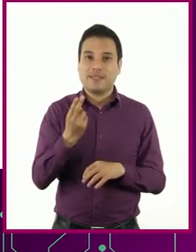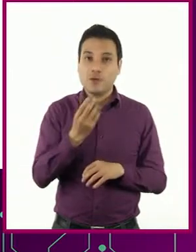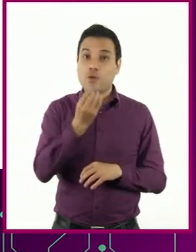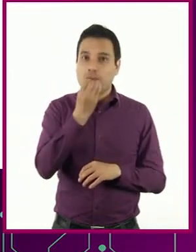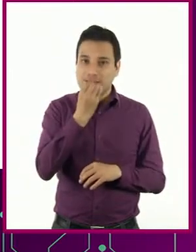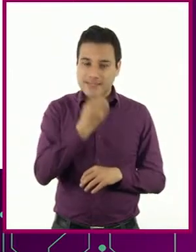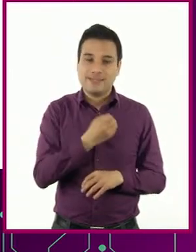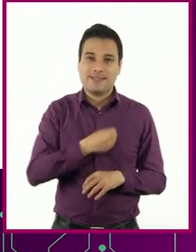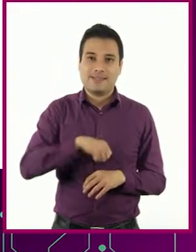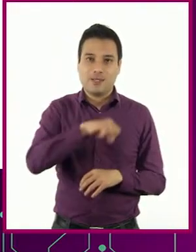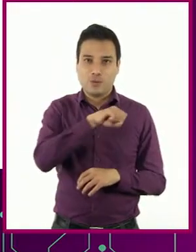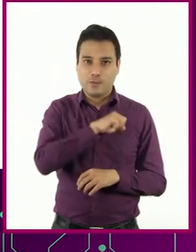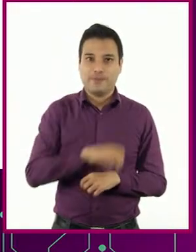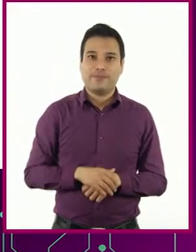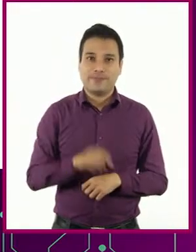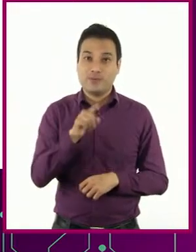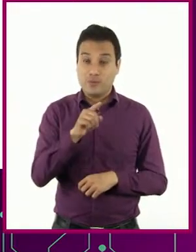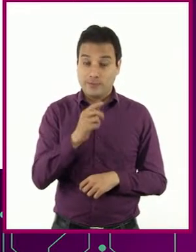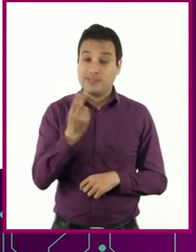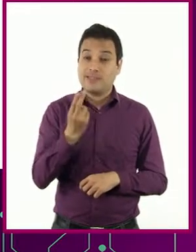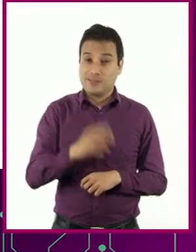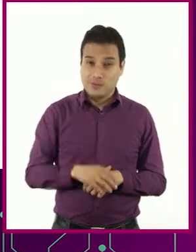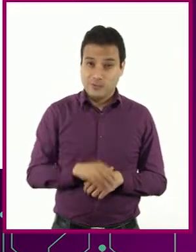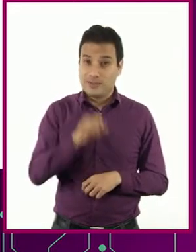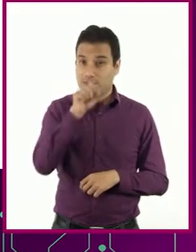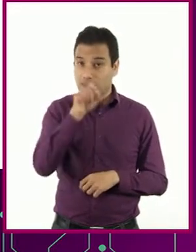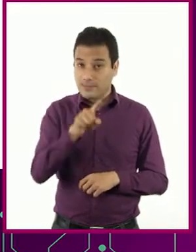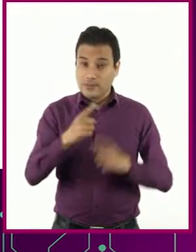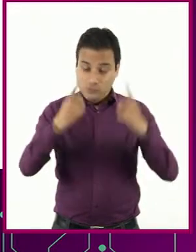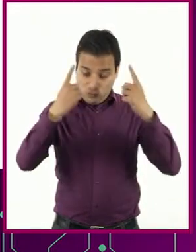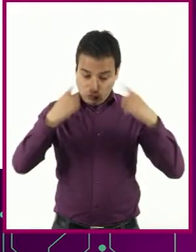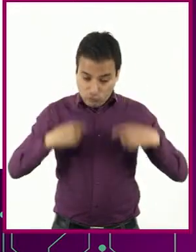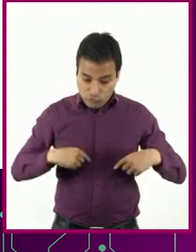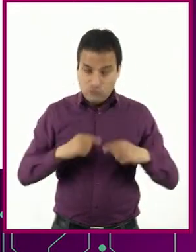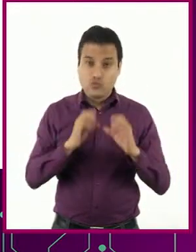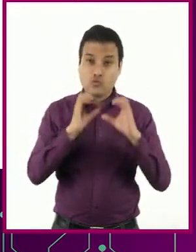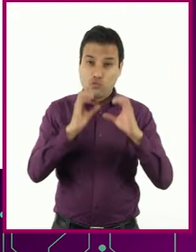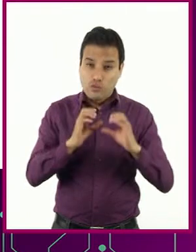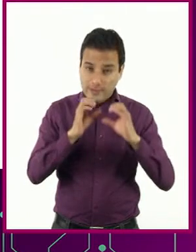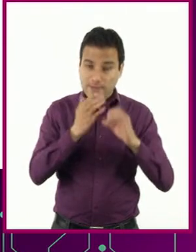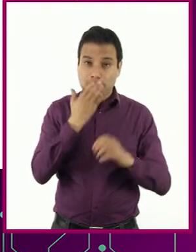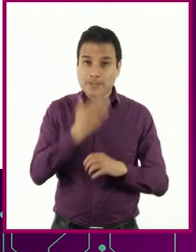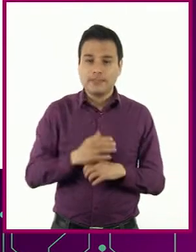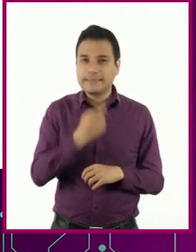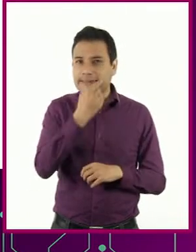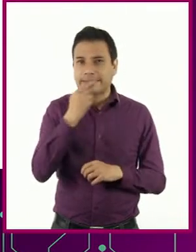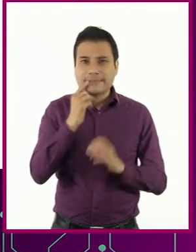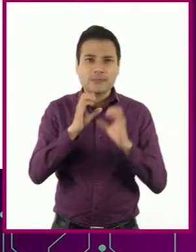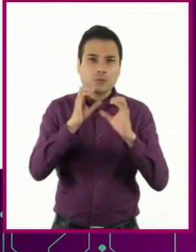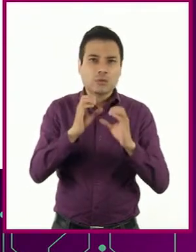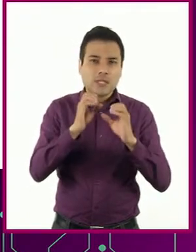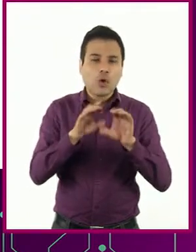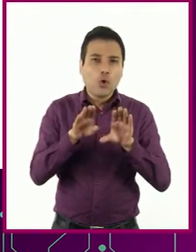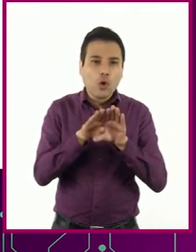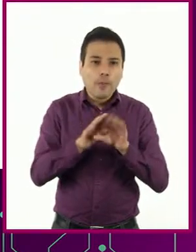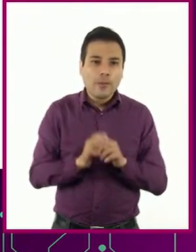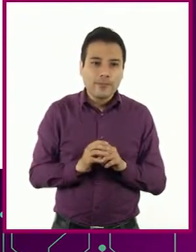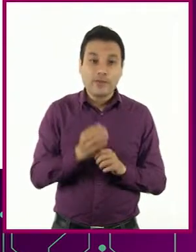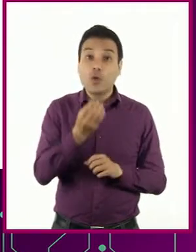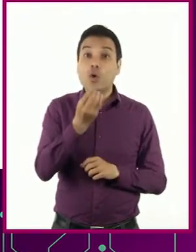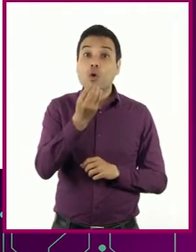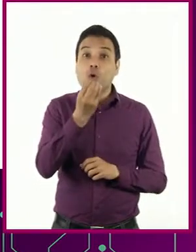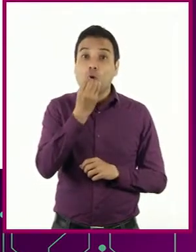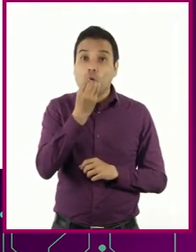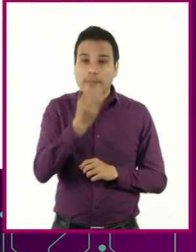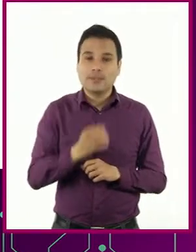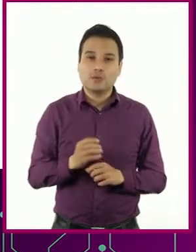y es importante adquirir mejores hábitos de higiene personal y bucal. Para cuidar de nuestros dientes hay que considerar una serie de alimentos que nos ayuden a